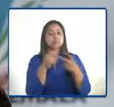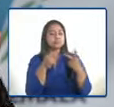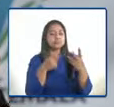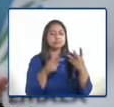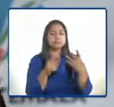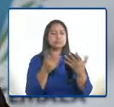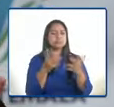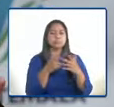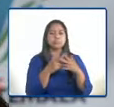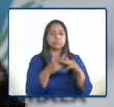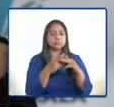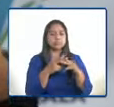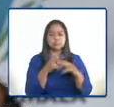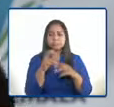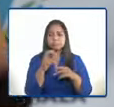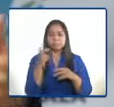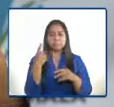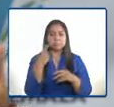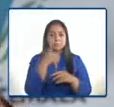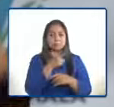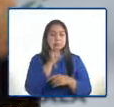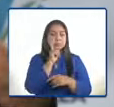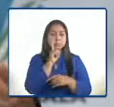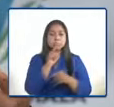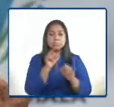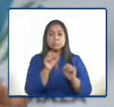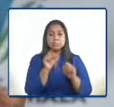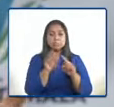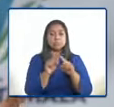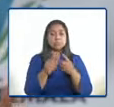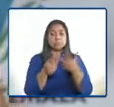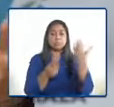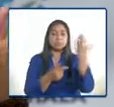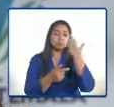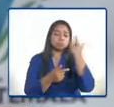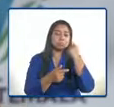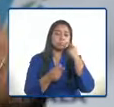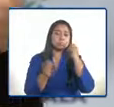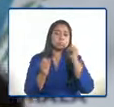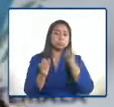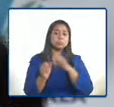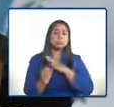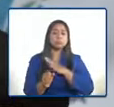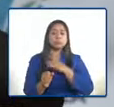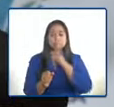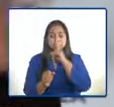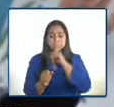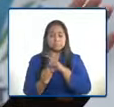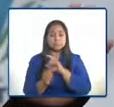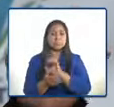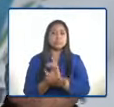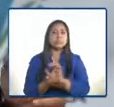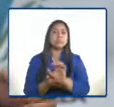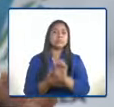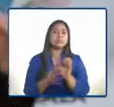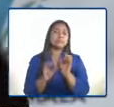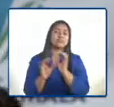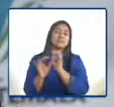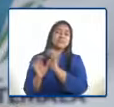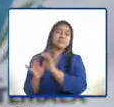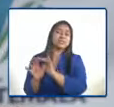las herramientas necesarias para que los jóvenes puedan tener estas capacitaciones y así evitar que migren